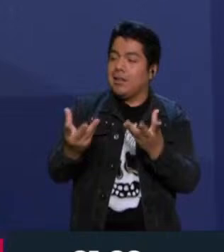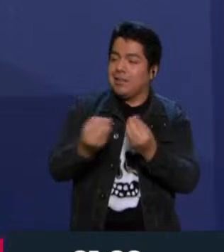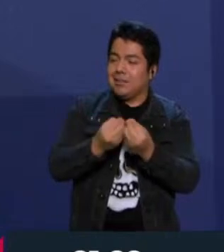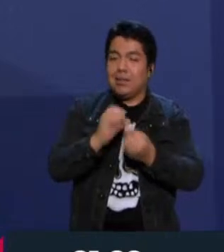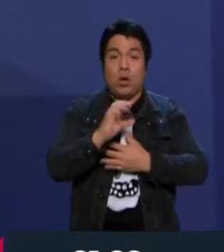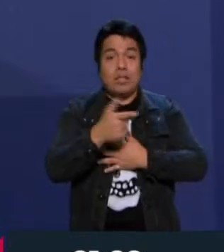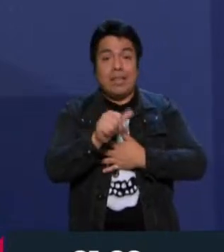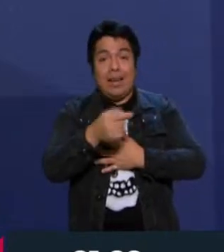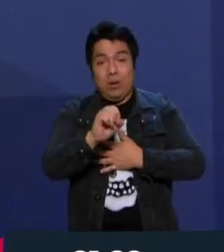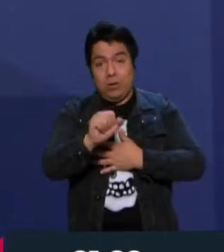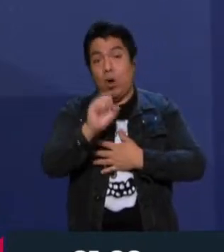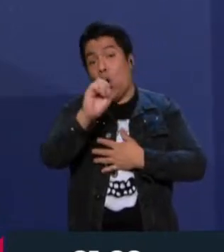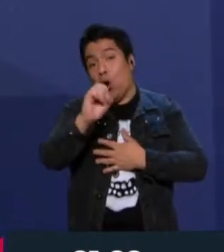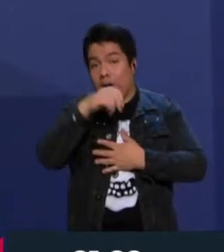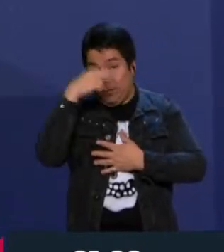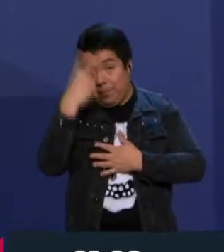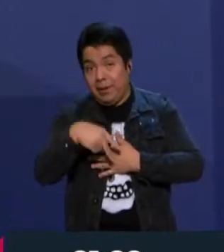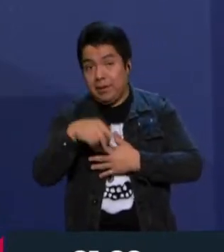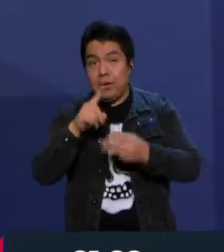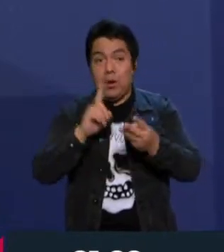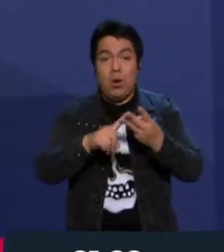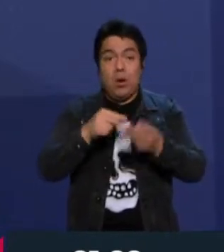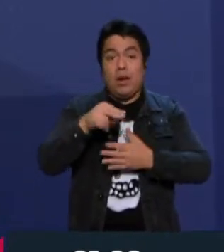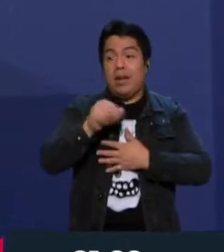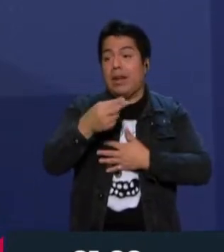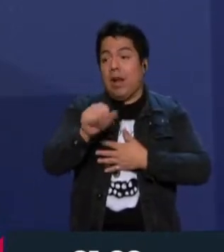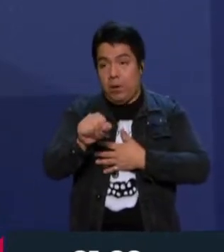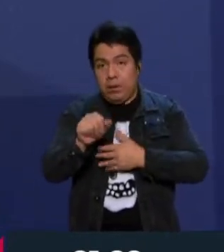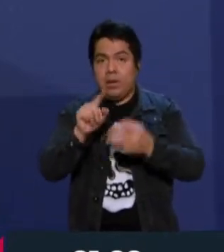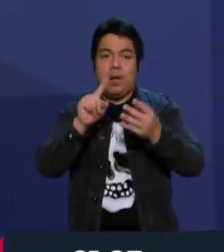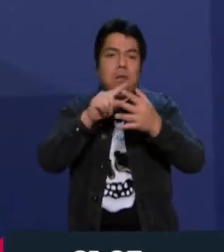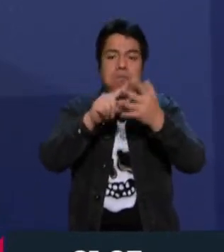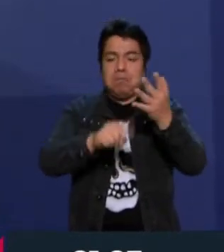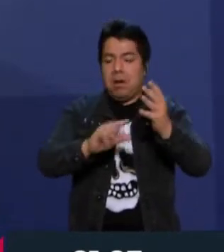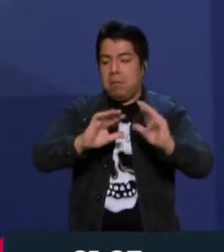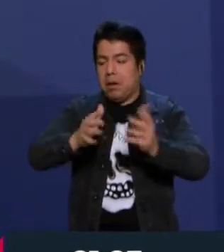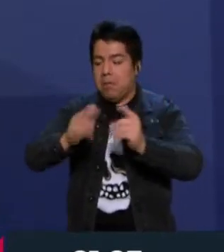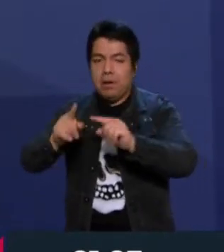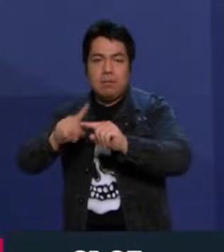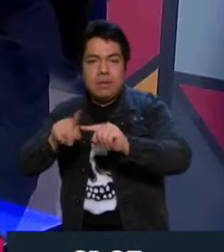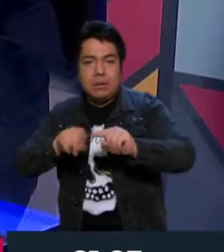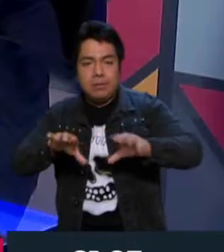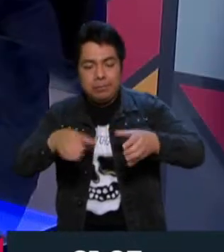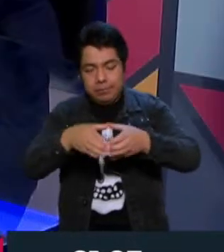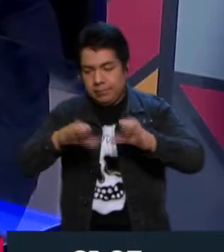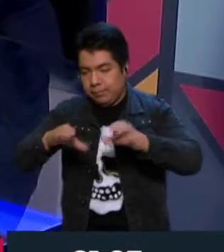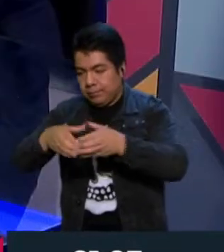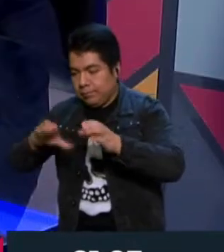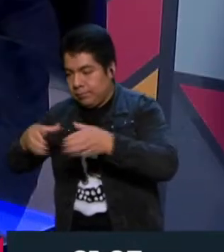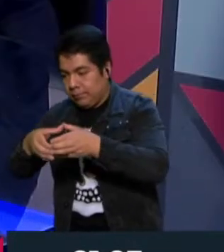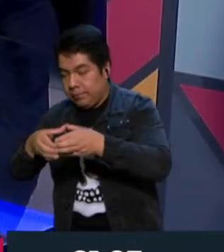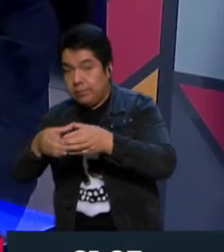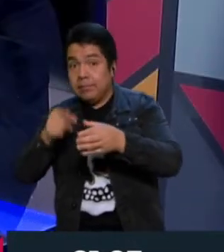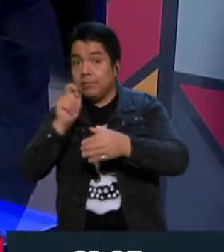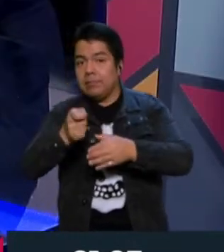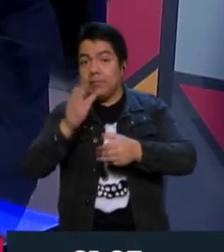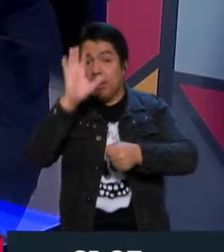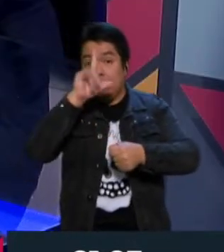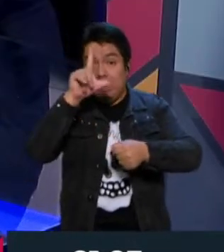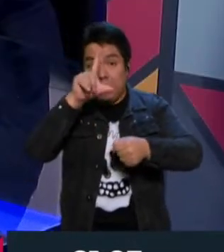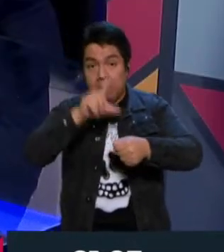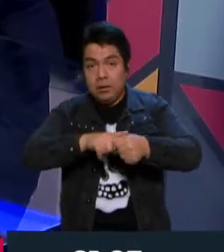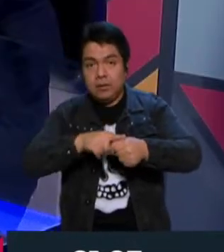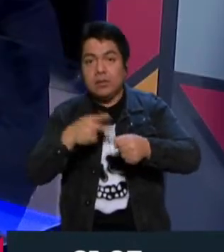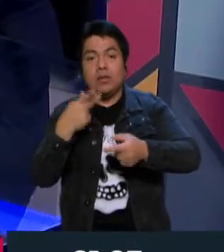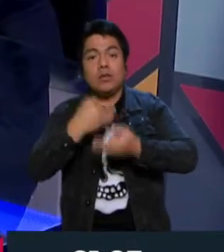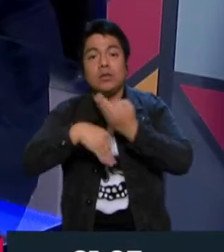llamemos mexicanos, o nos llamemos nahuas, o nos llamemos de alguna o de otra tribu urbana. La cultura hace que